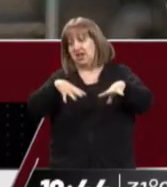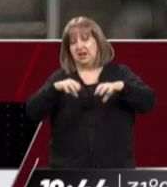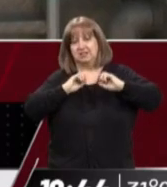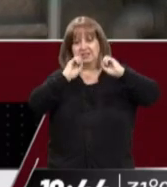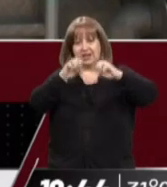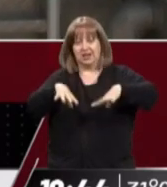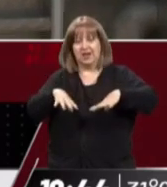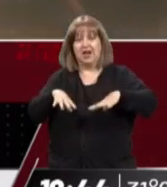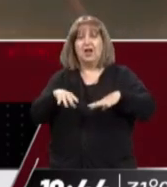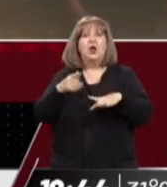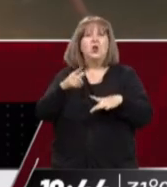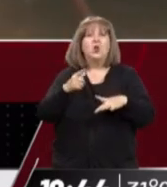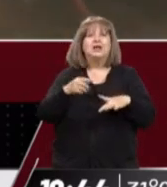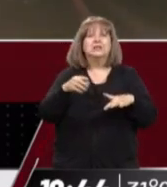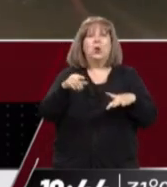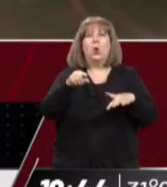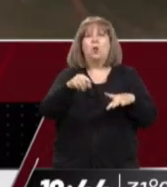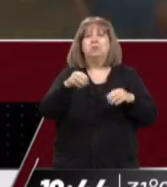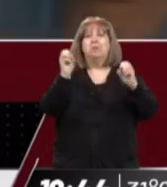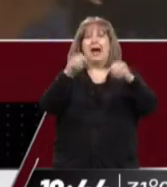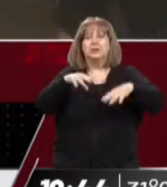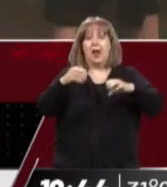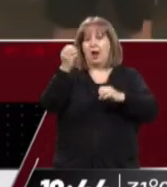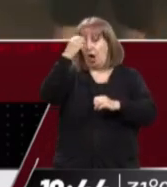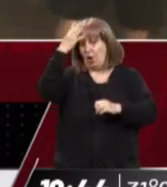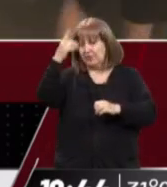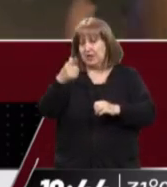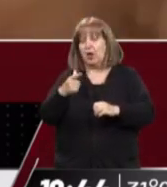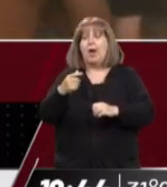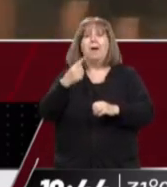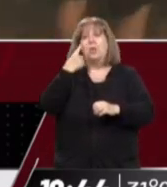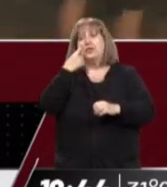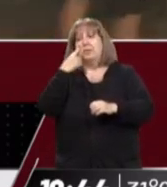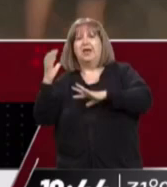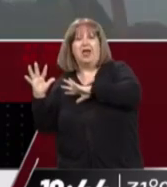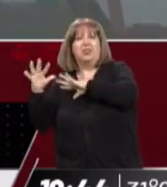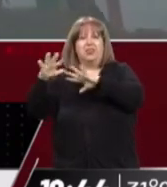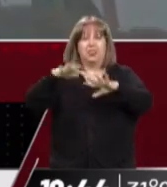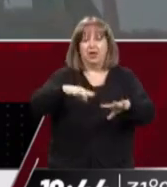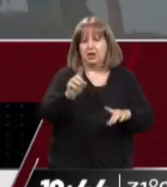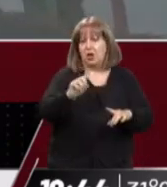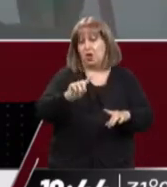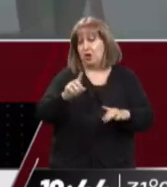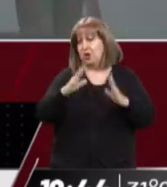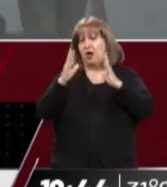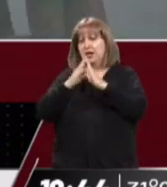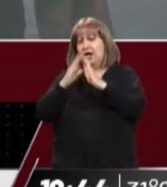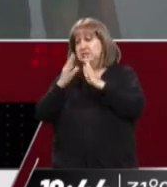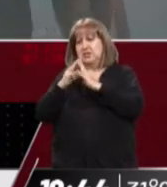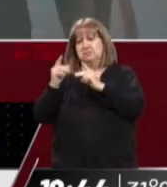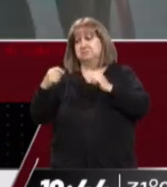no es un basural legal no es que los municipios traigan acá la ustedes saben cómo es el sistema